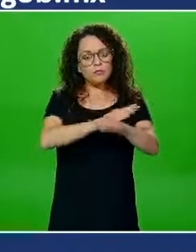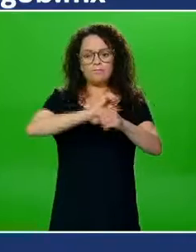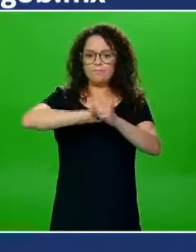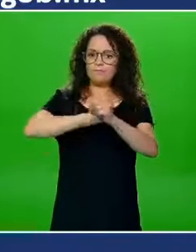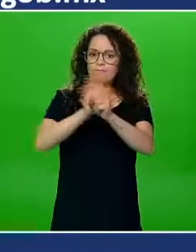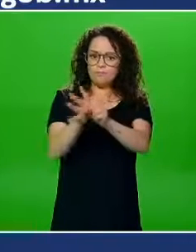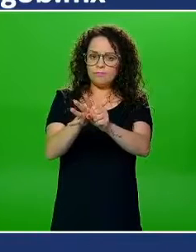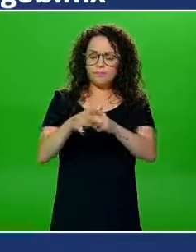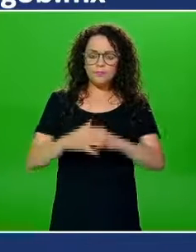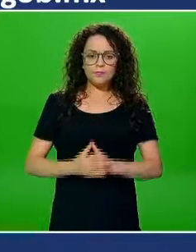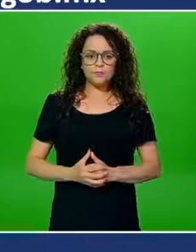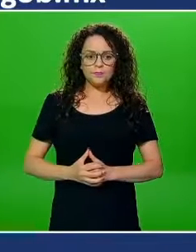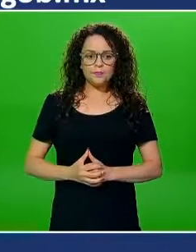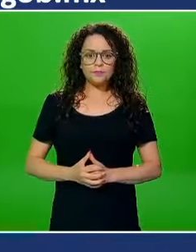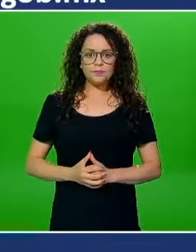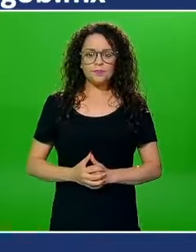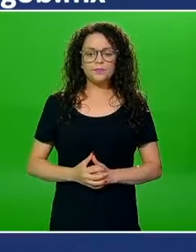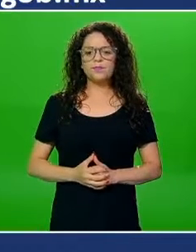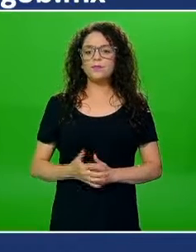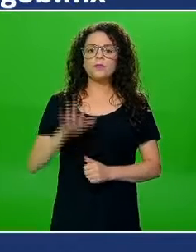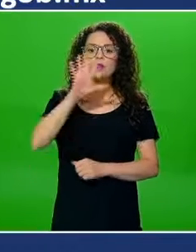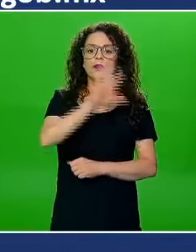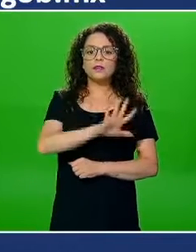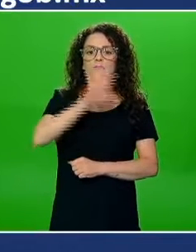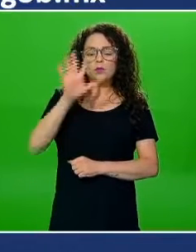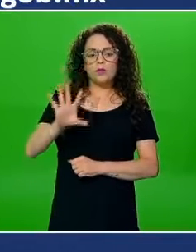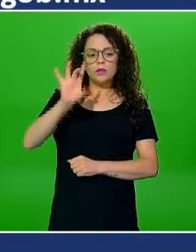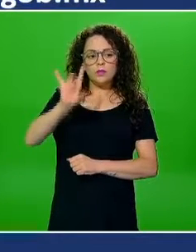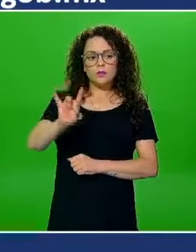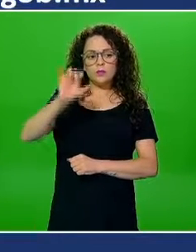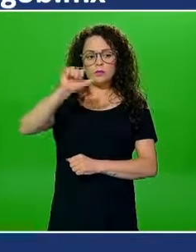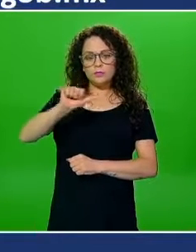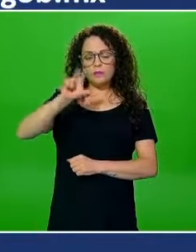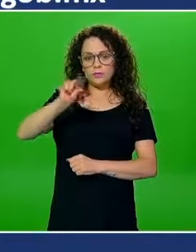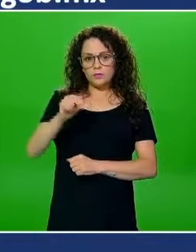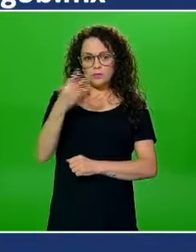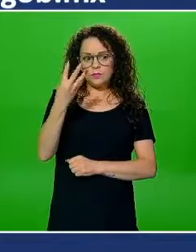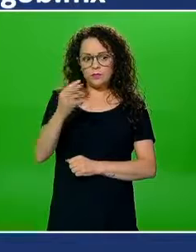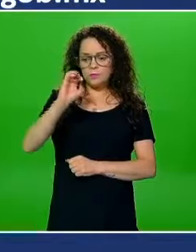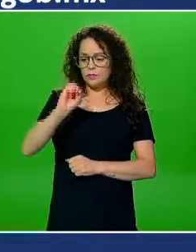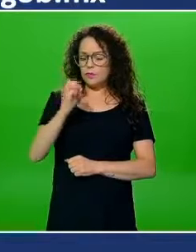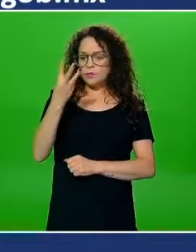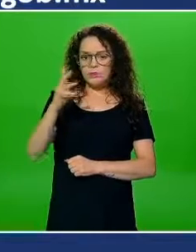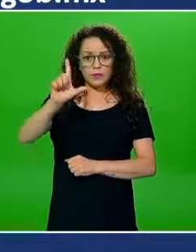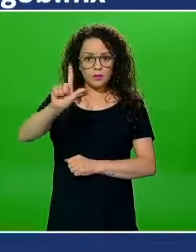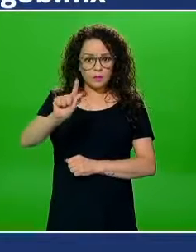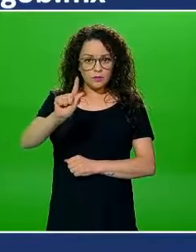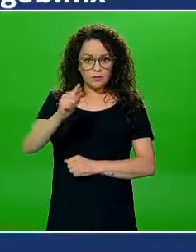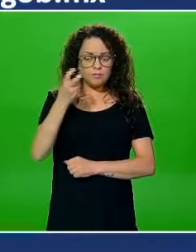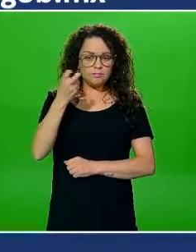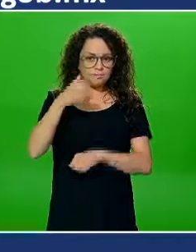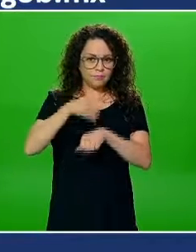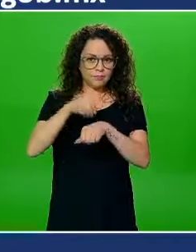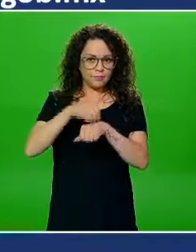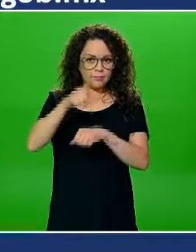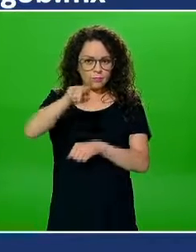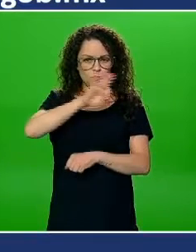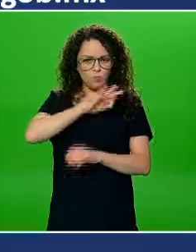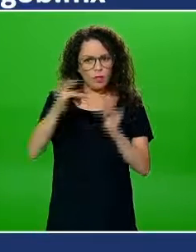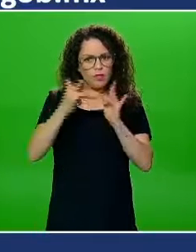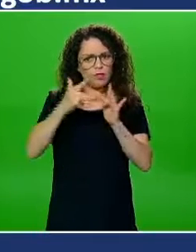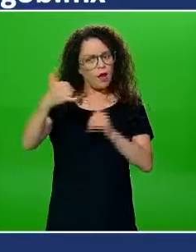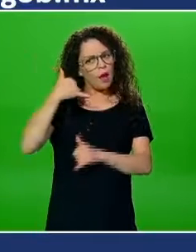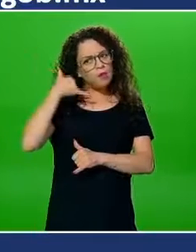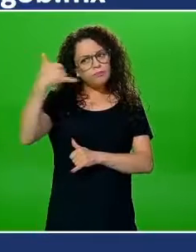prevenir la COVID-19. 55 36 84 0370 es el número telefónico donde ustedes se